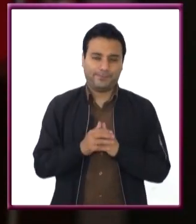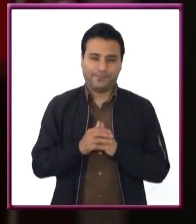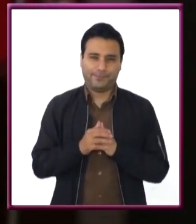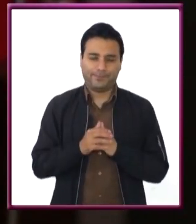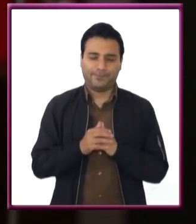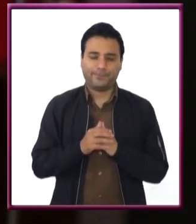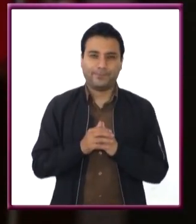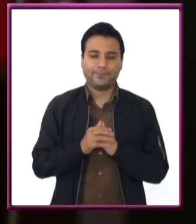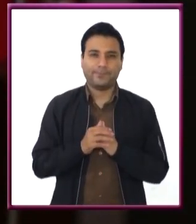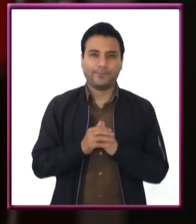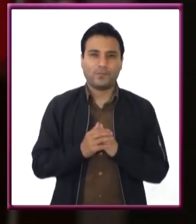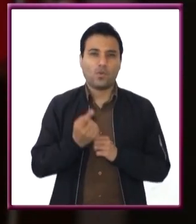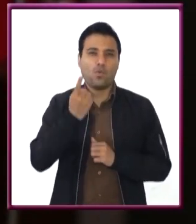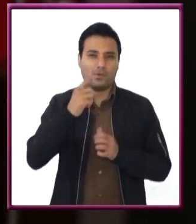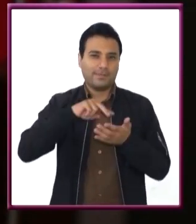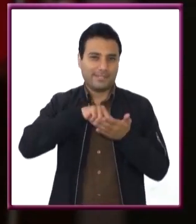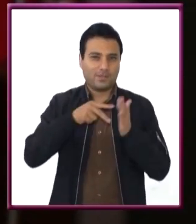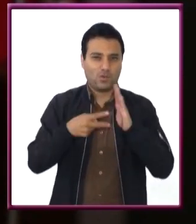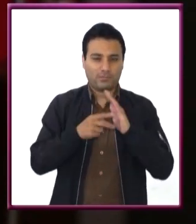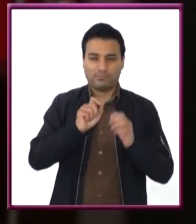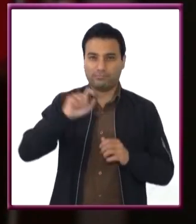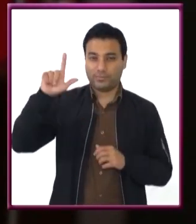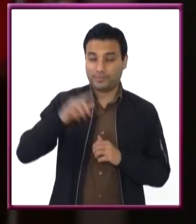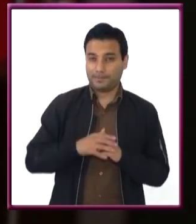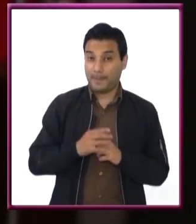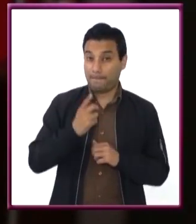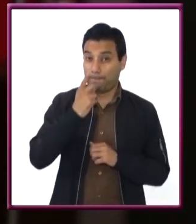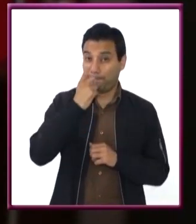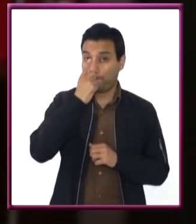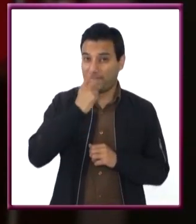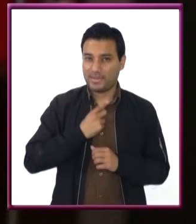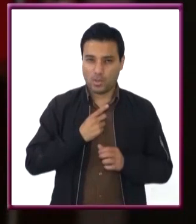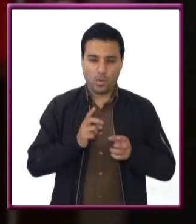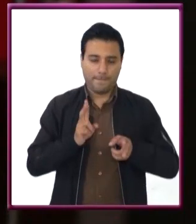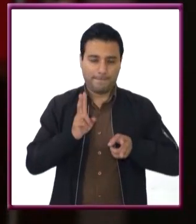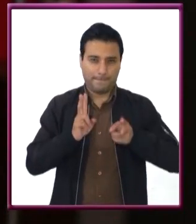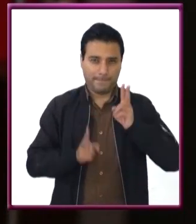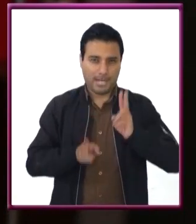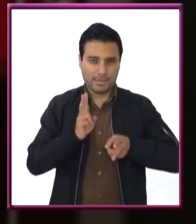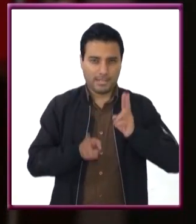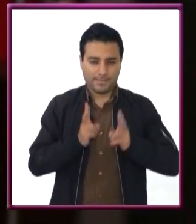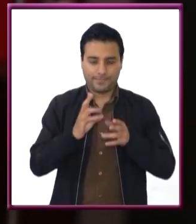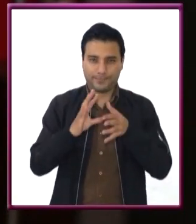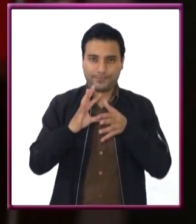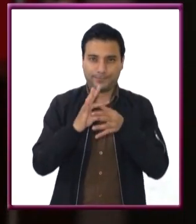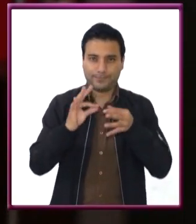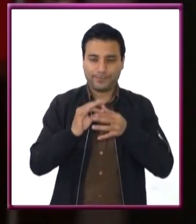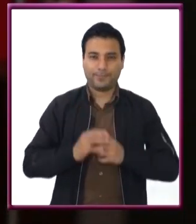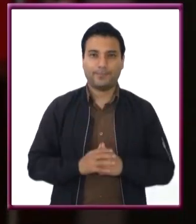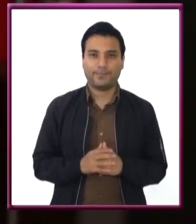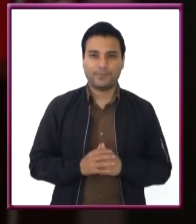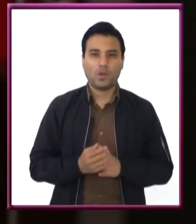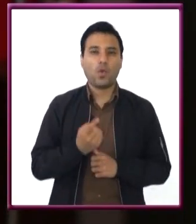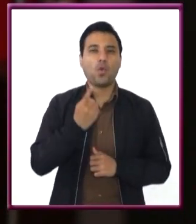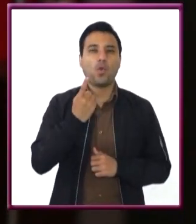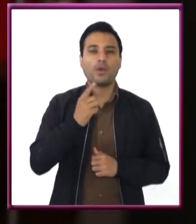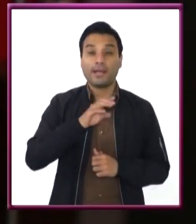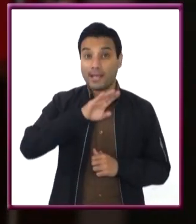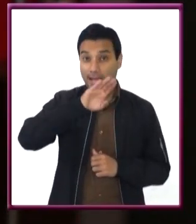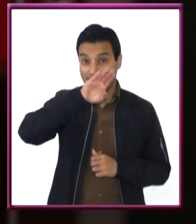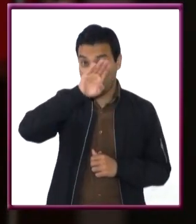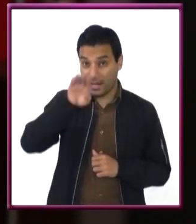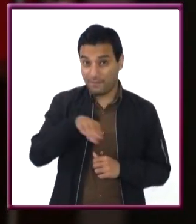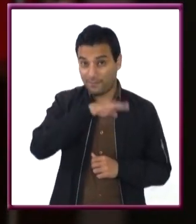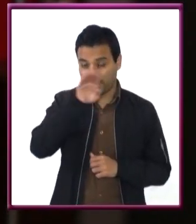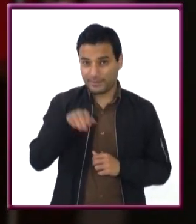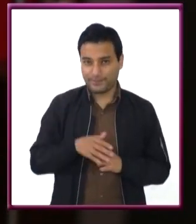me platicaba un ingeniero aeronáutico cuando empecé en este andar, que un elefante es